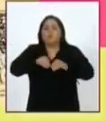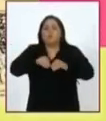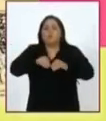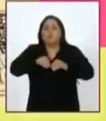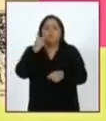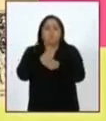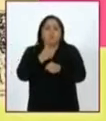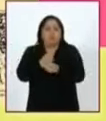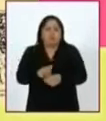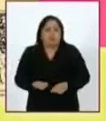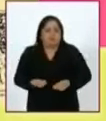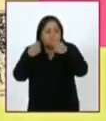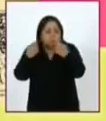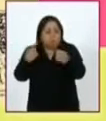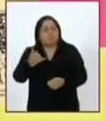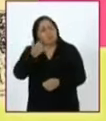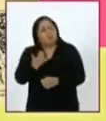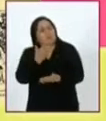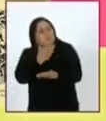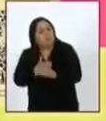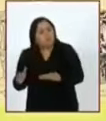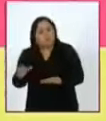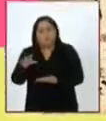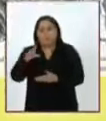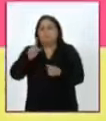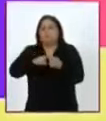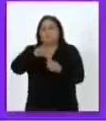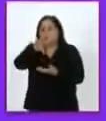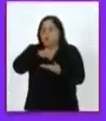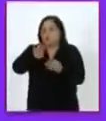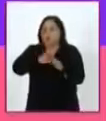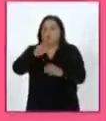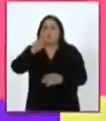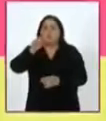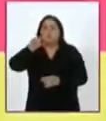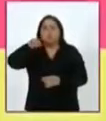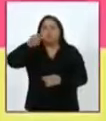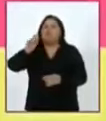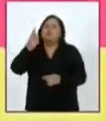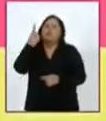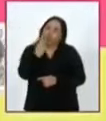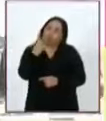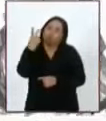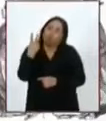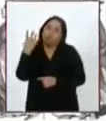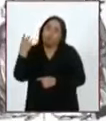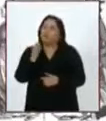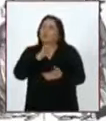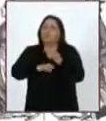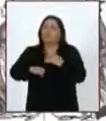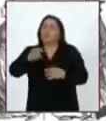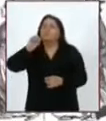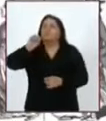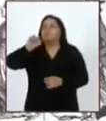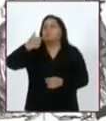primero por entregas y posteriormente recopiladas en un volumen, como por ejemplo la saga de Monsieur